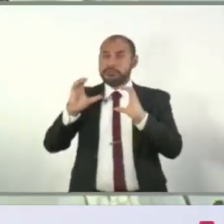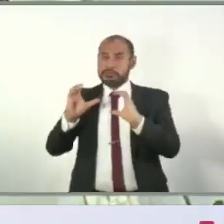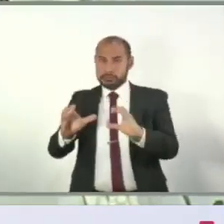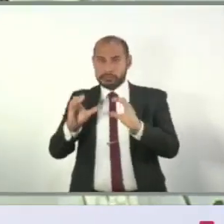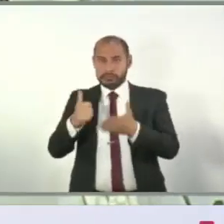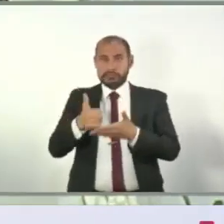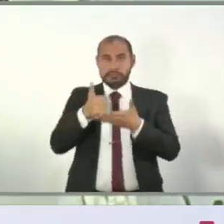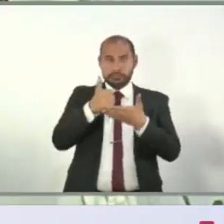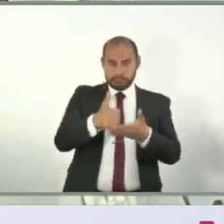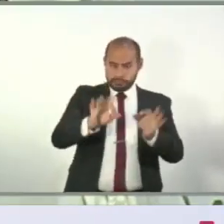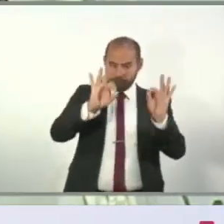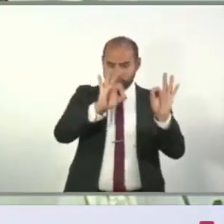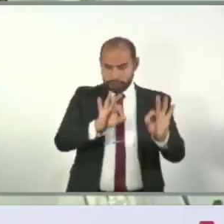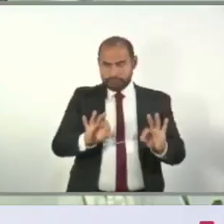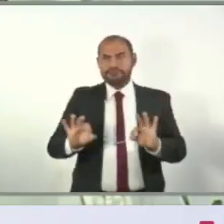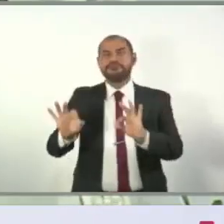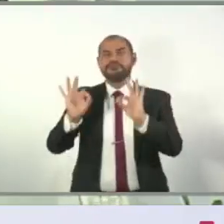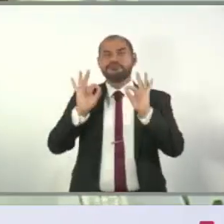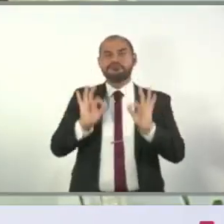por la caridad.